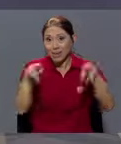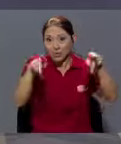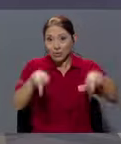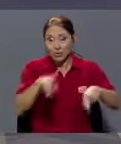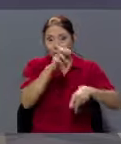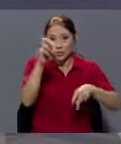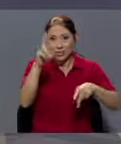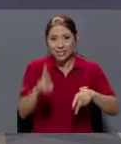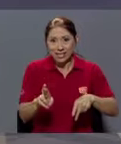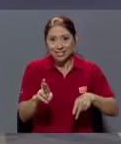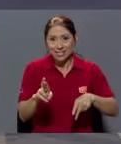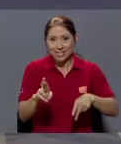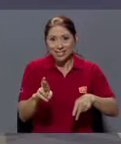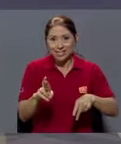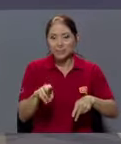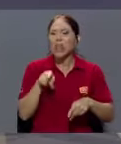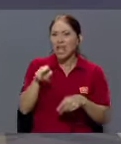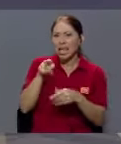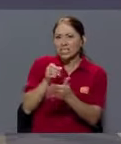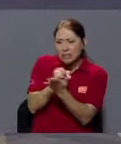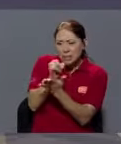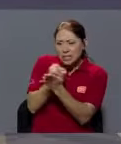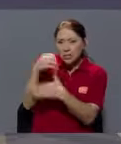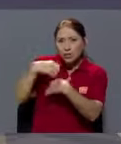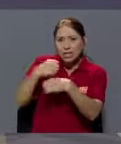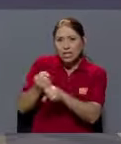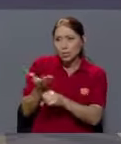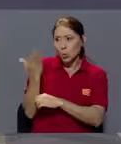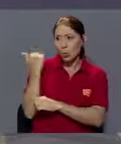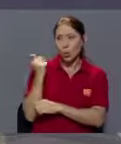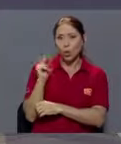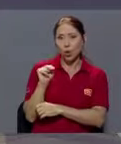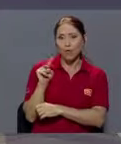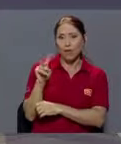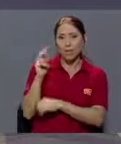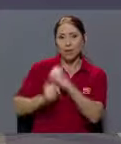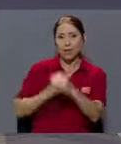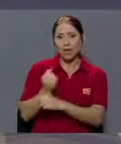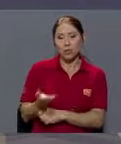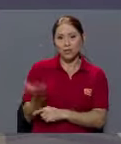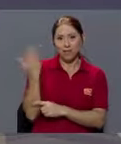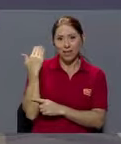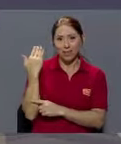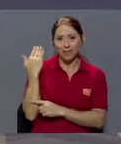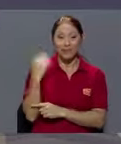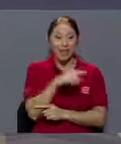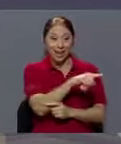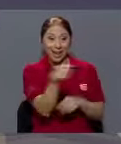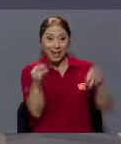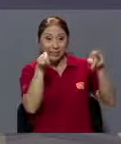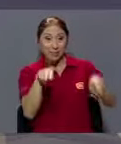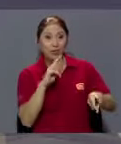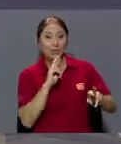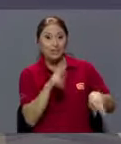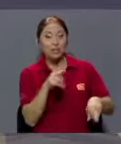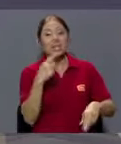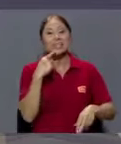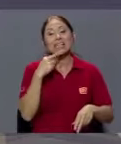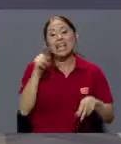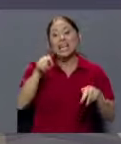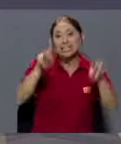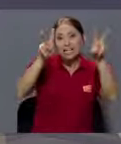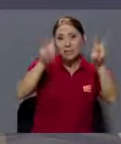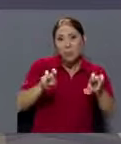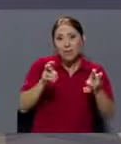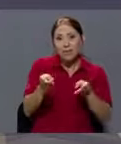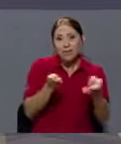población costarricense, el estudio se hizo a finales del año pasado, en noviembre, considera que las pruebas son